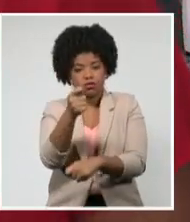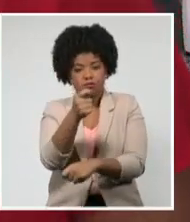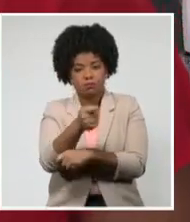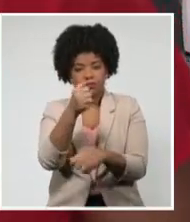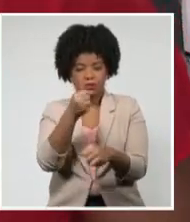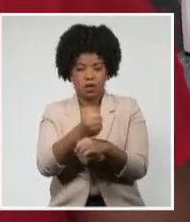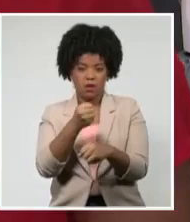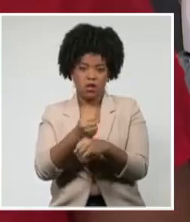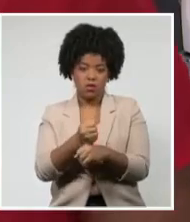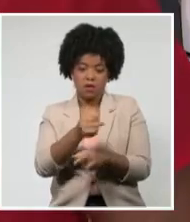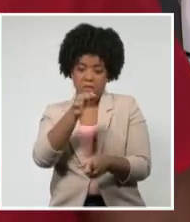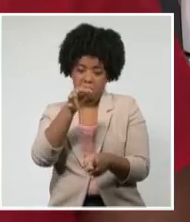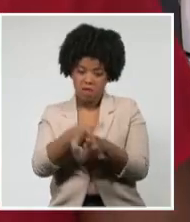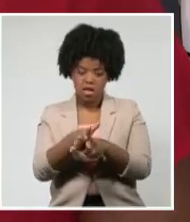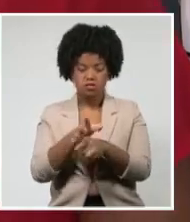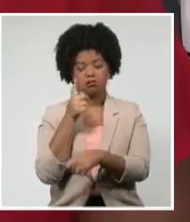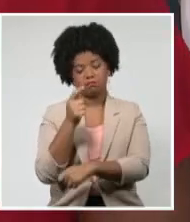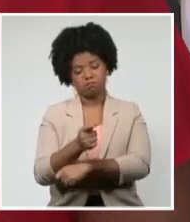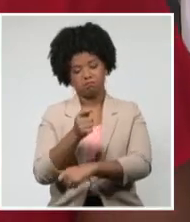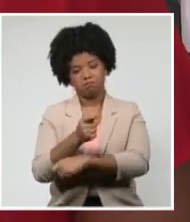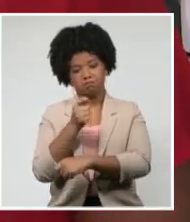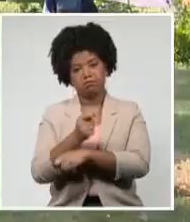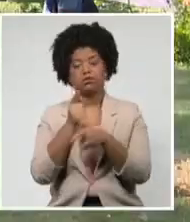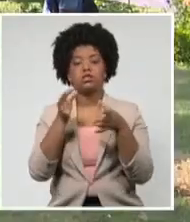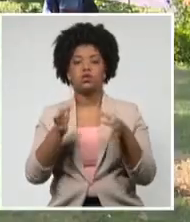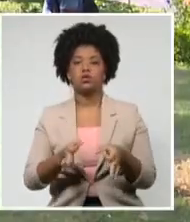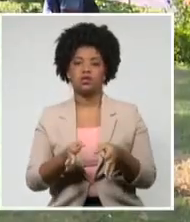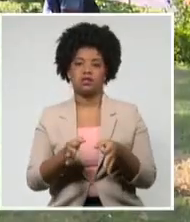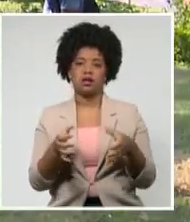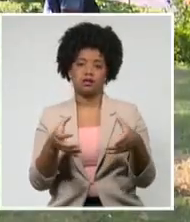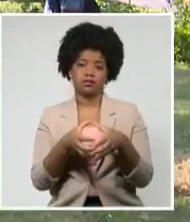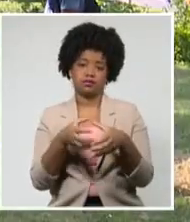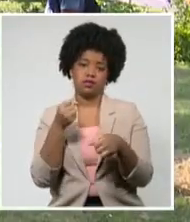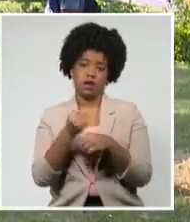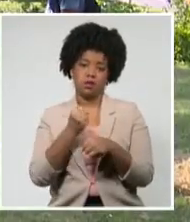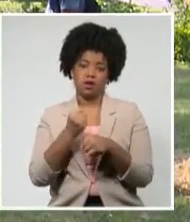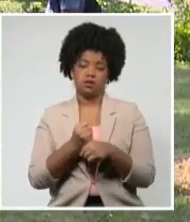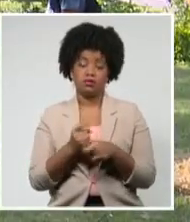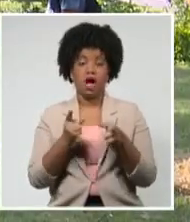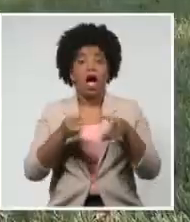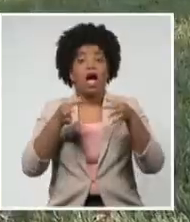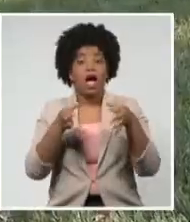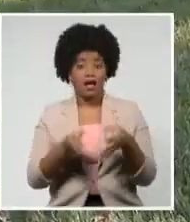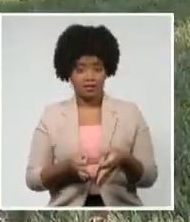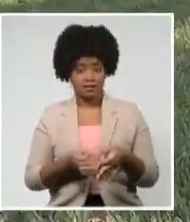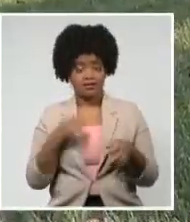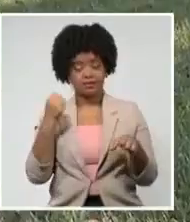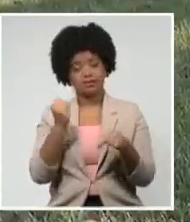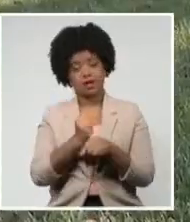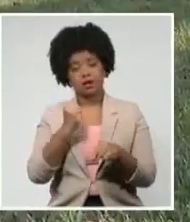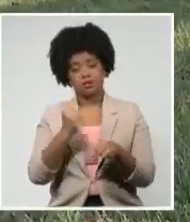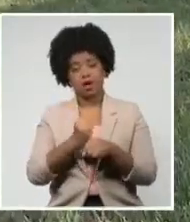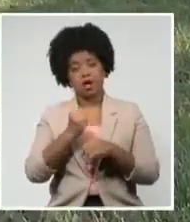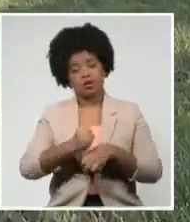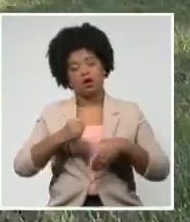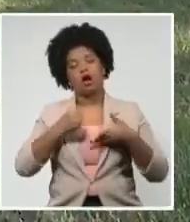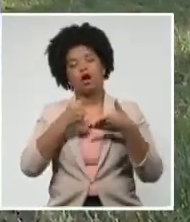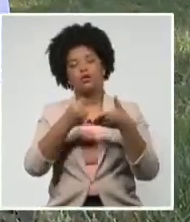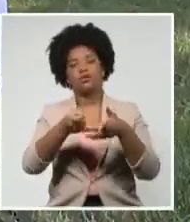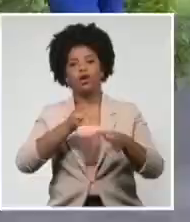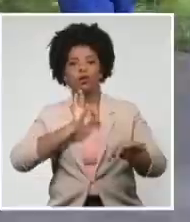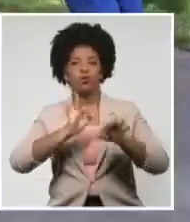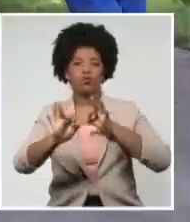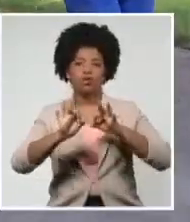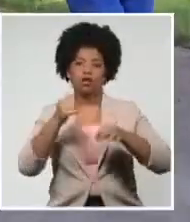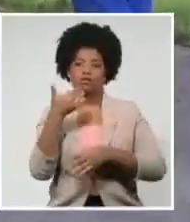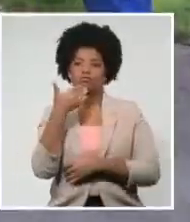servicios comunales en materia de seguridad de nuestros operarios. Así, estos trabajadores de Comunales contribuyen a preservar y mejorar